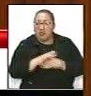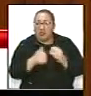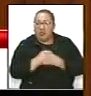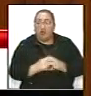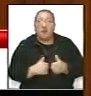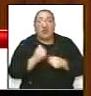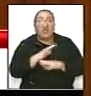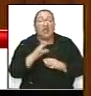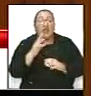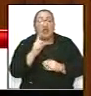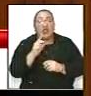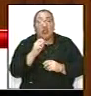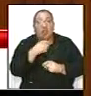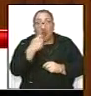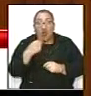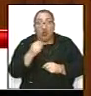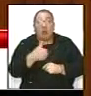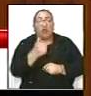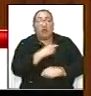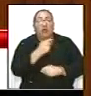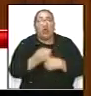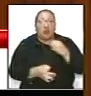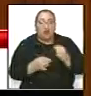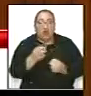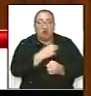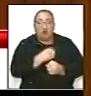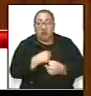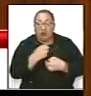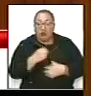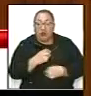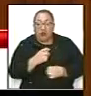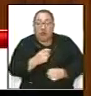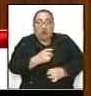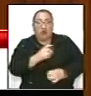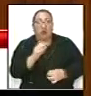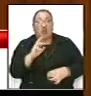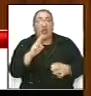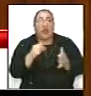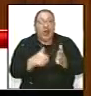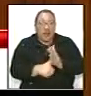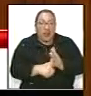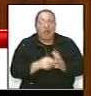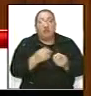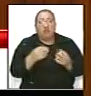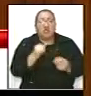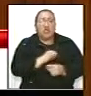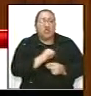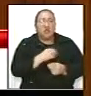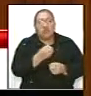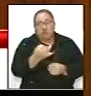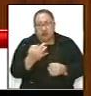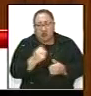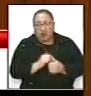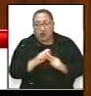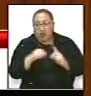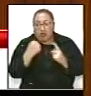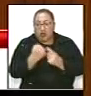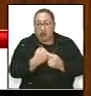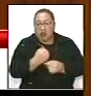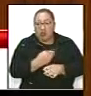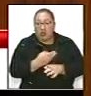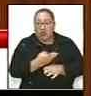Vidas sin Drogas, el Poder Judicial, el Ministerio Público, la RENIEC y muchas instituciones de la sociedad